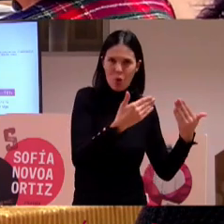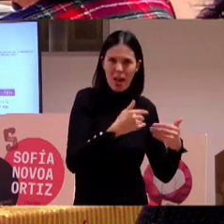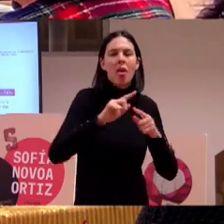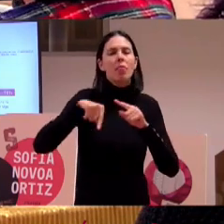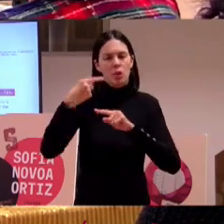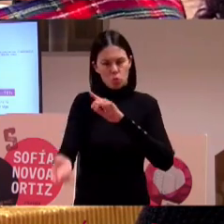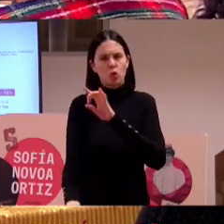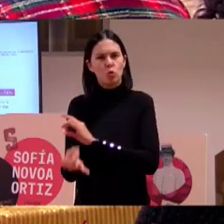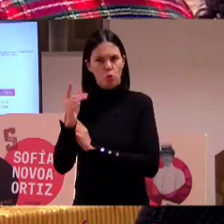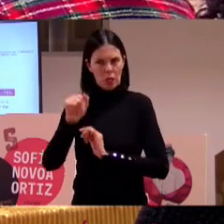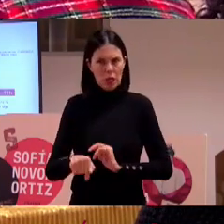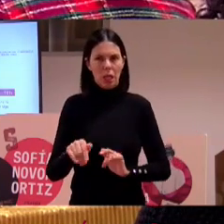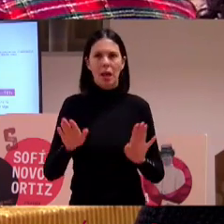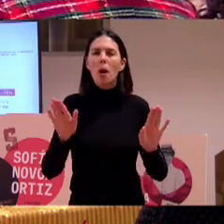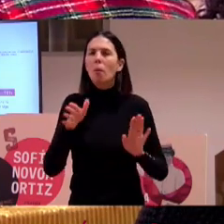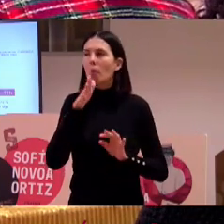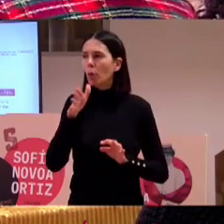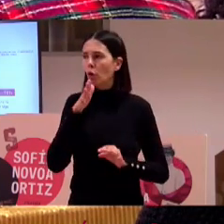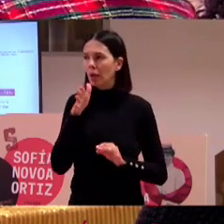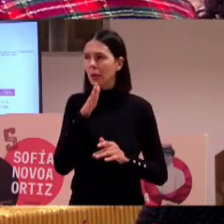profesor. Eso era porque...